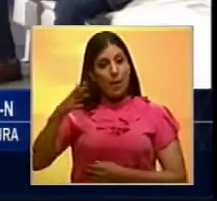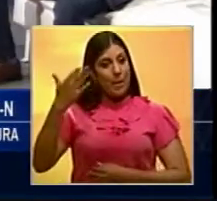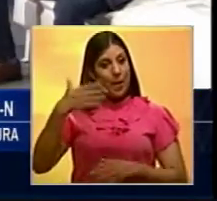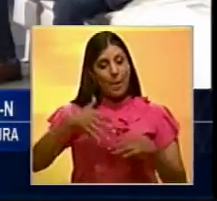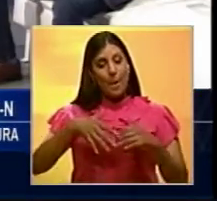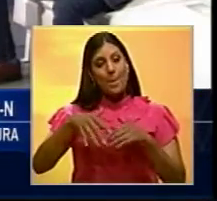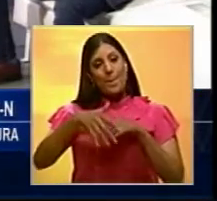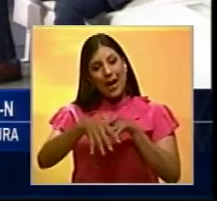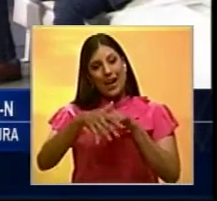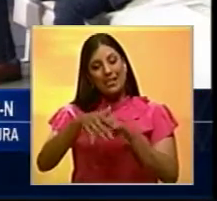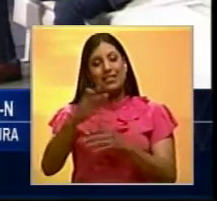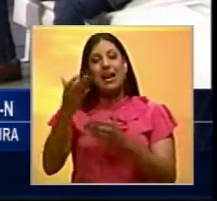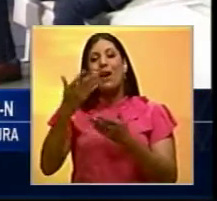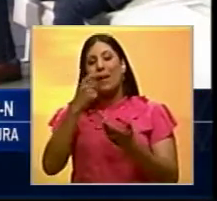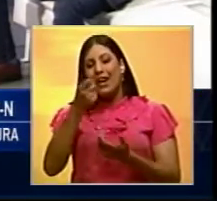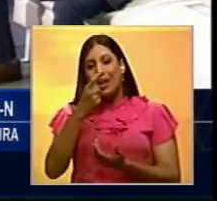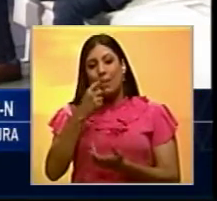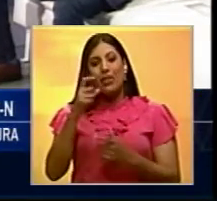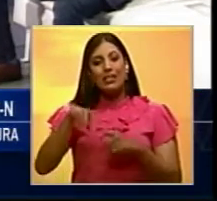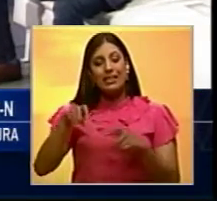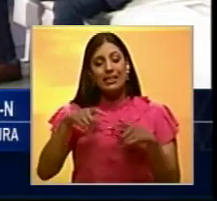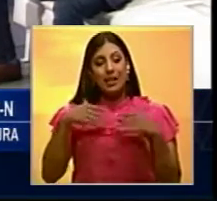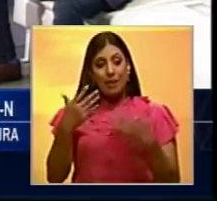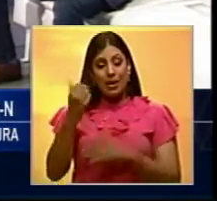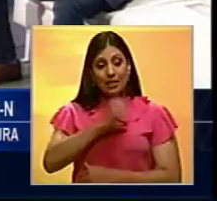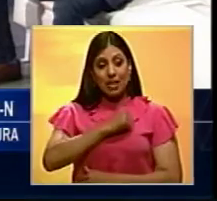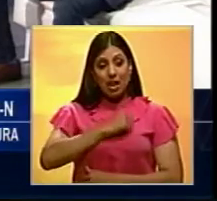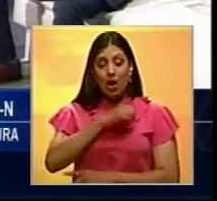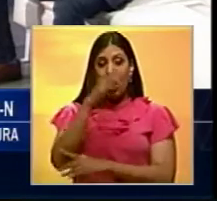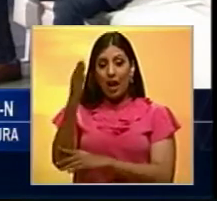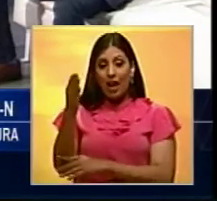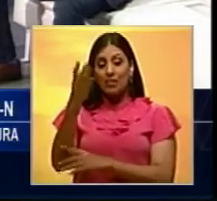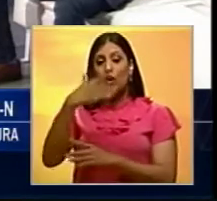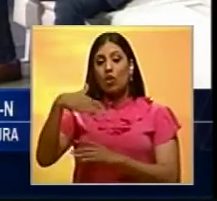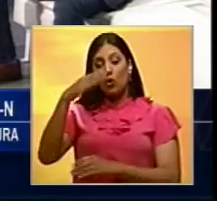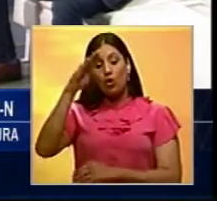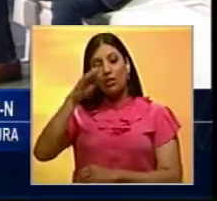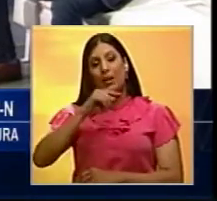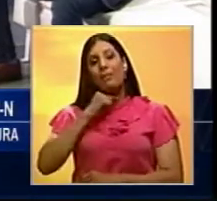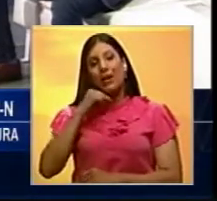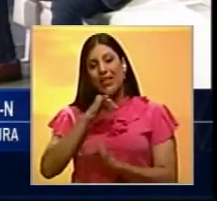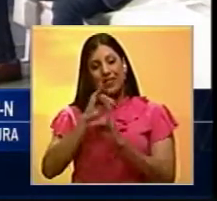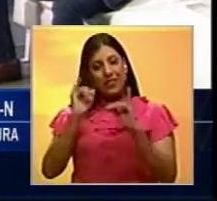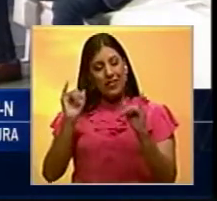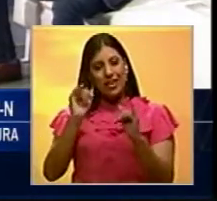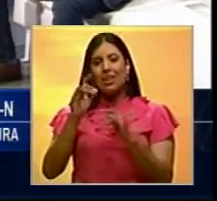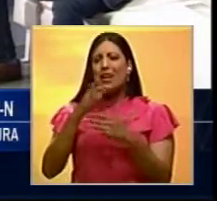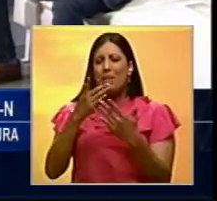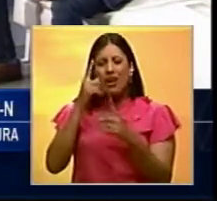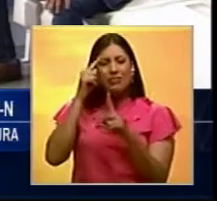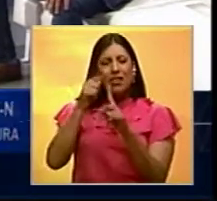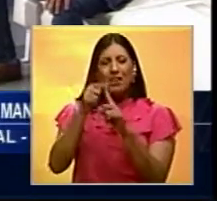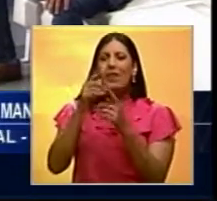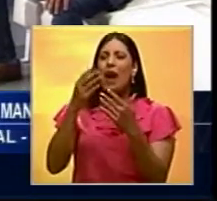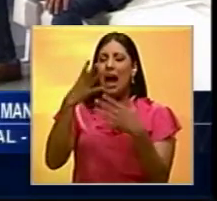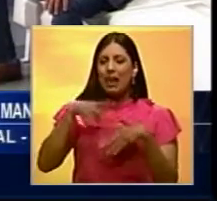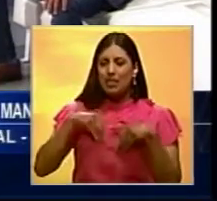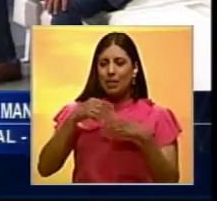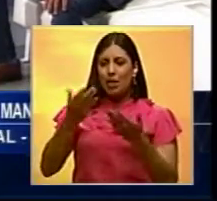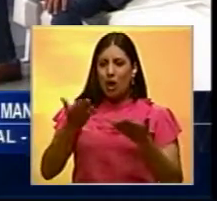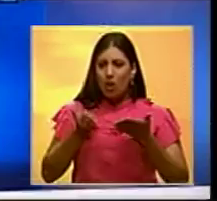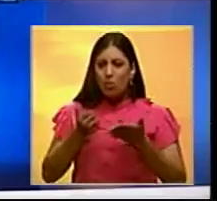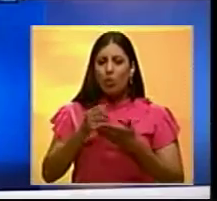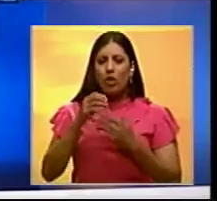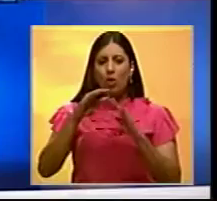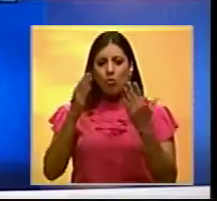de los récipes convocada este jueves, que iniciará en Chacao y llegará hasta la Nunciatura Apostólica con el fin de exigir la aceptación de la ayuda